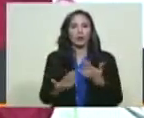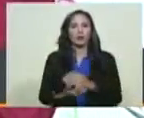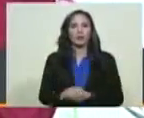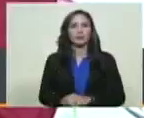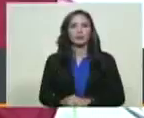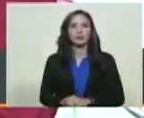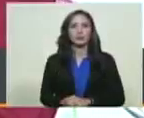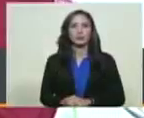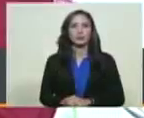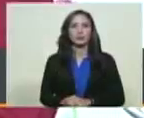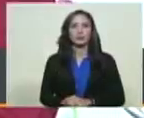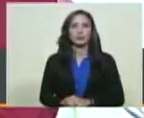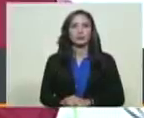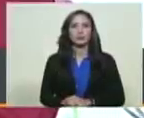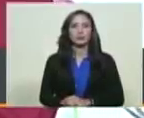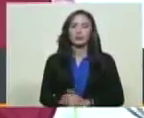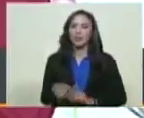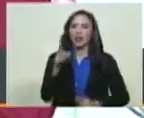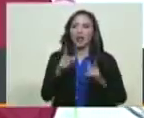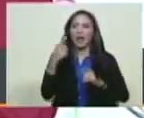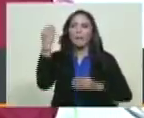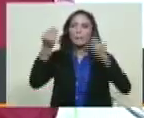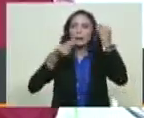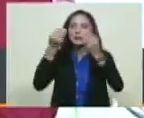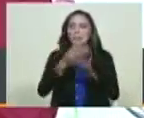no como ciencia ficción